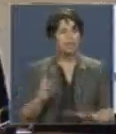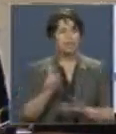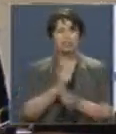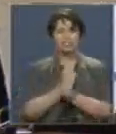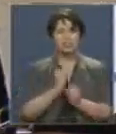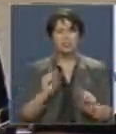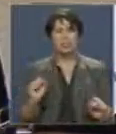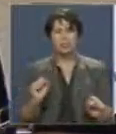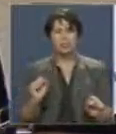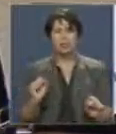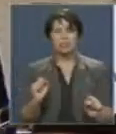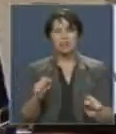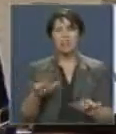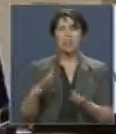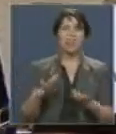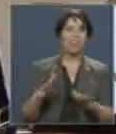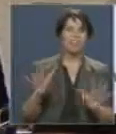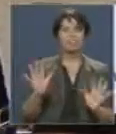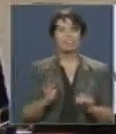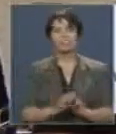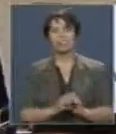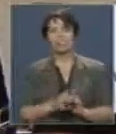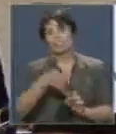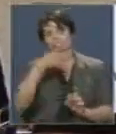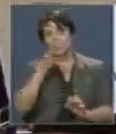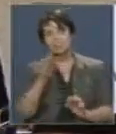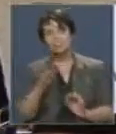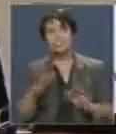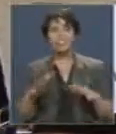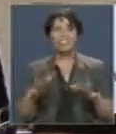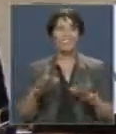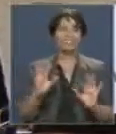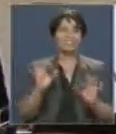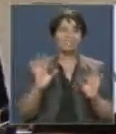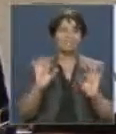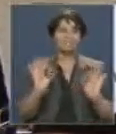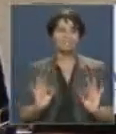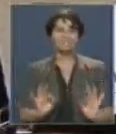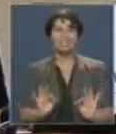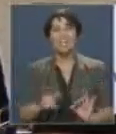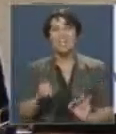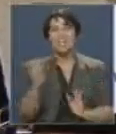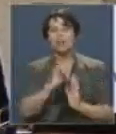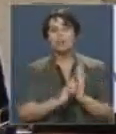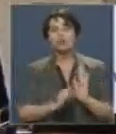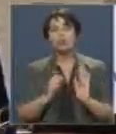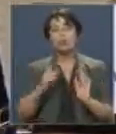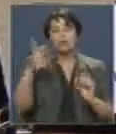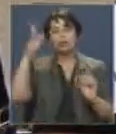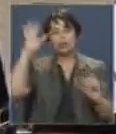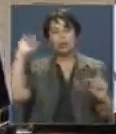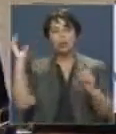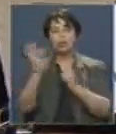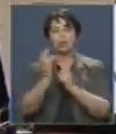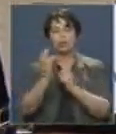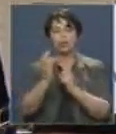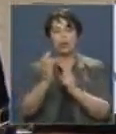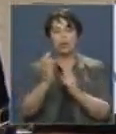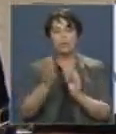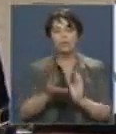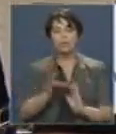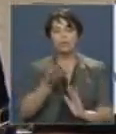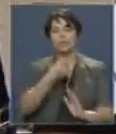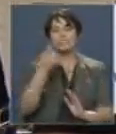puede relativizar. Hablando de relativizar, el presupuesto de cultura se eleva a la suma